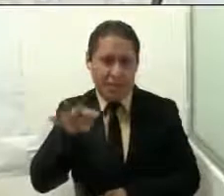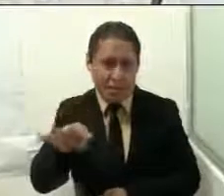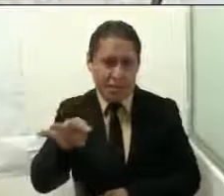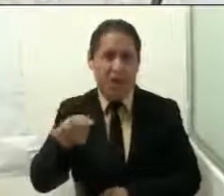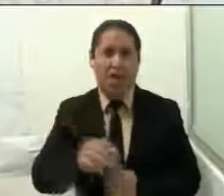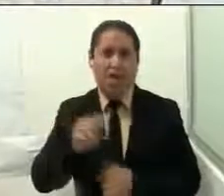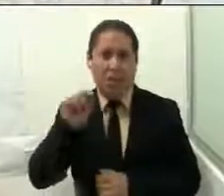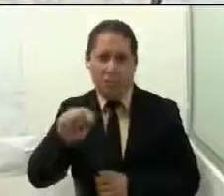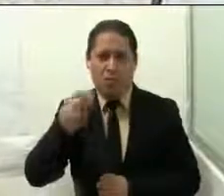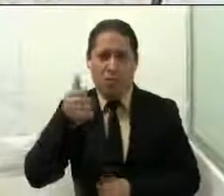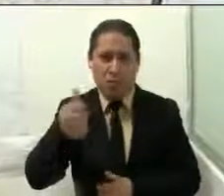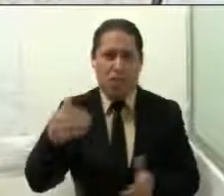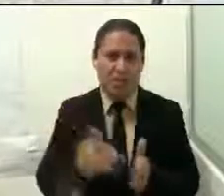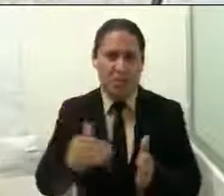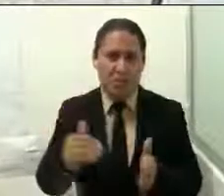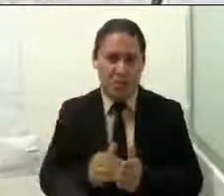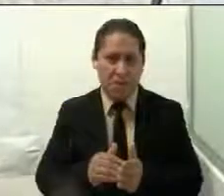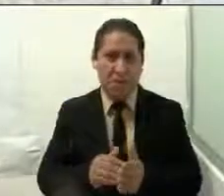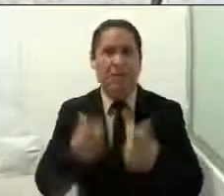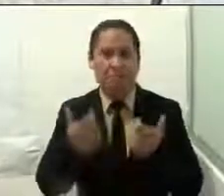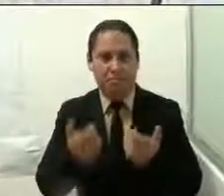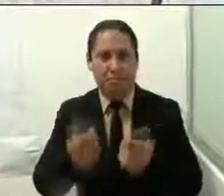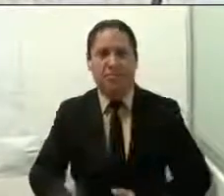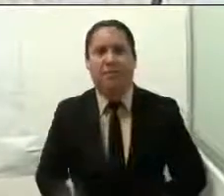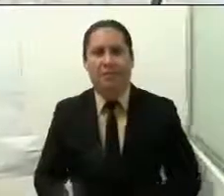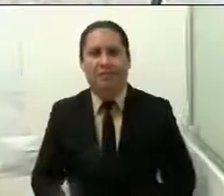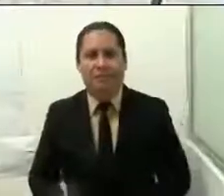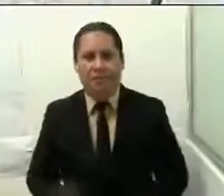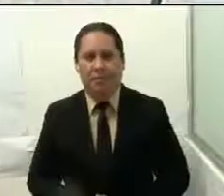119.6 millones de pesos